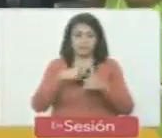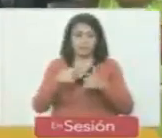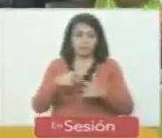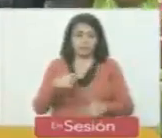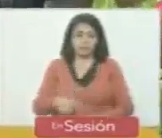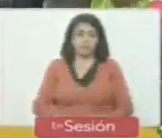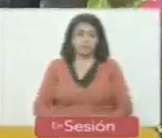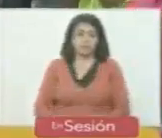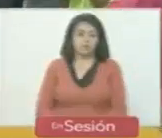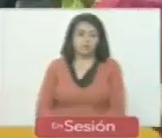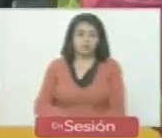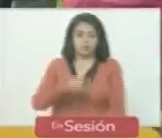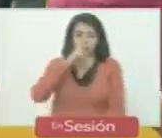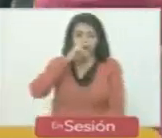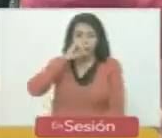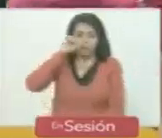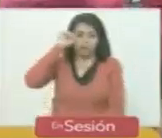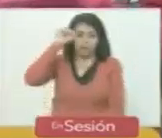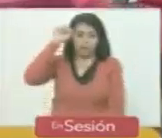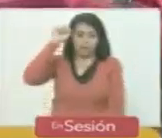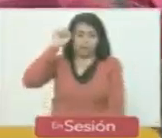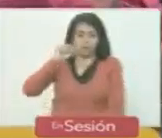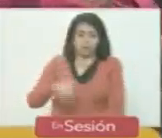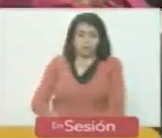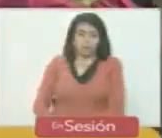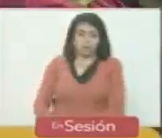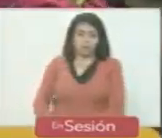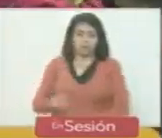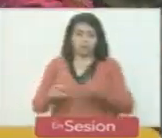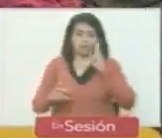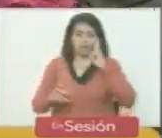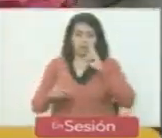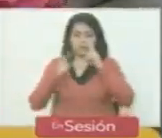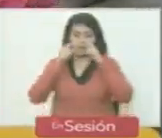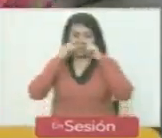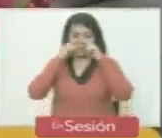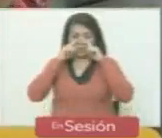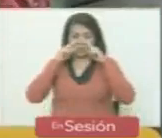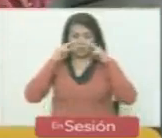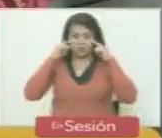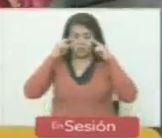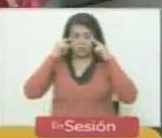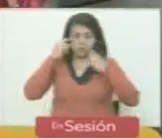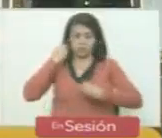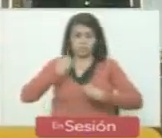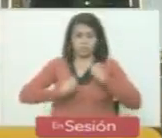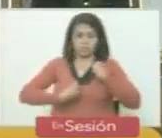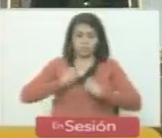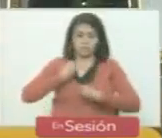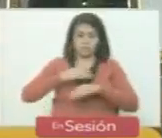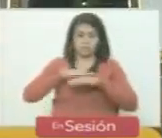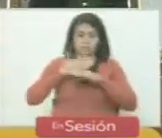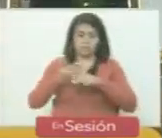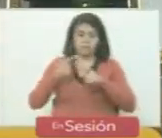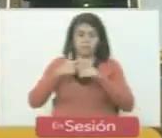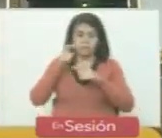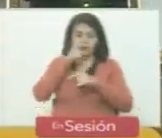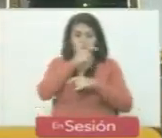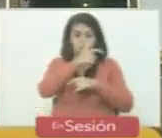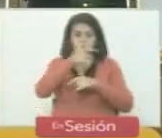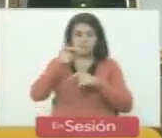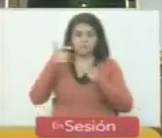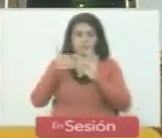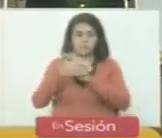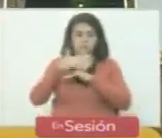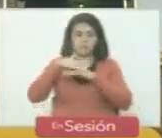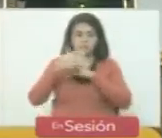como Nicolás Maduro, ya se le ven las ojeras por su preocupación, por su pueblo. ¿Qué